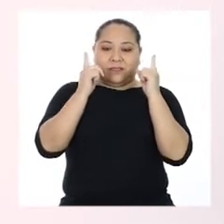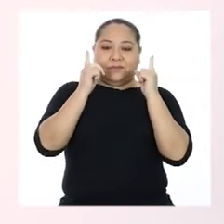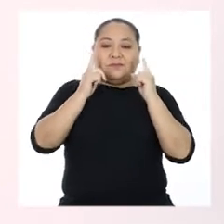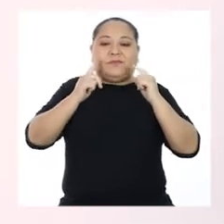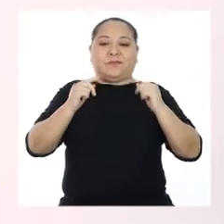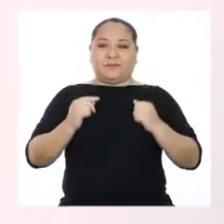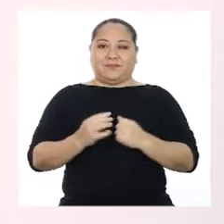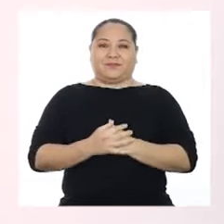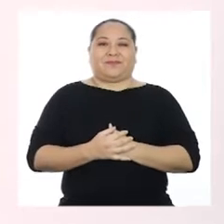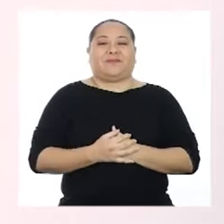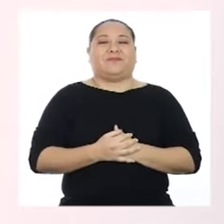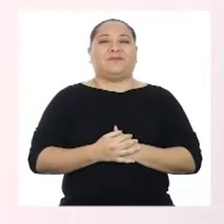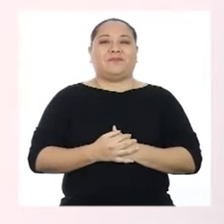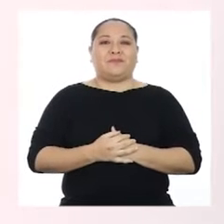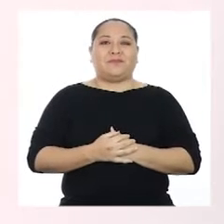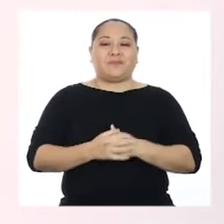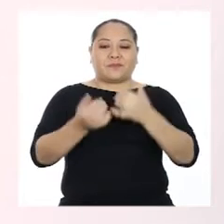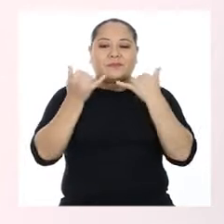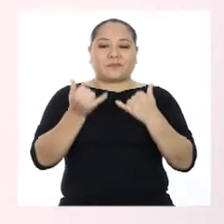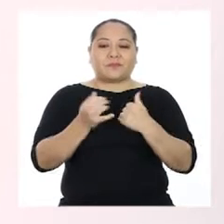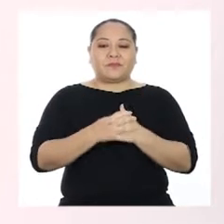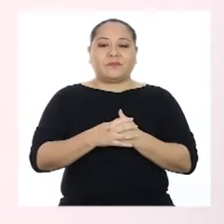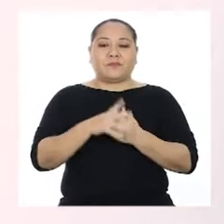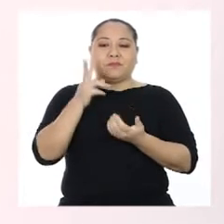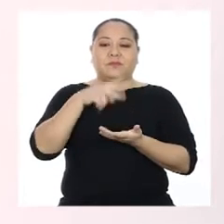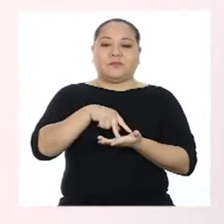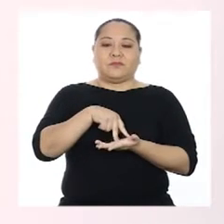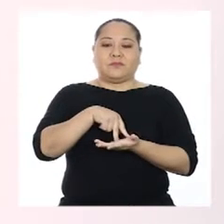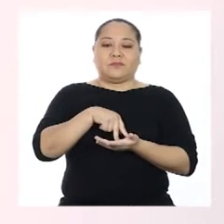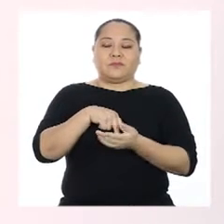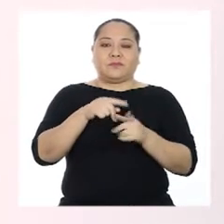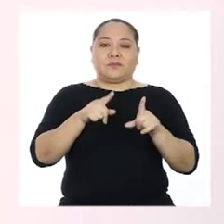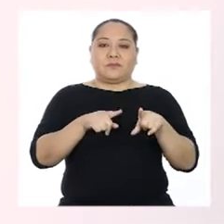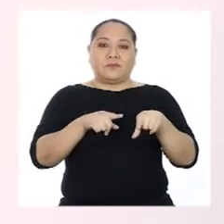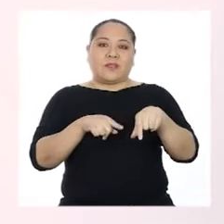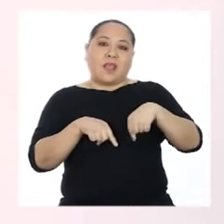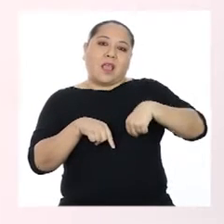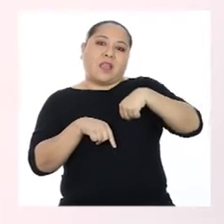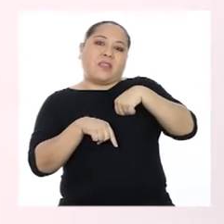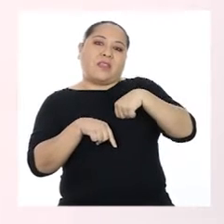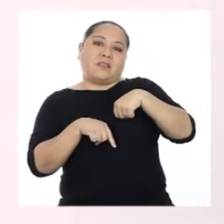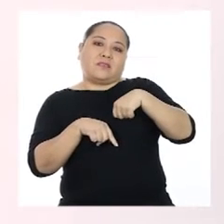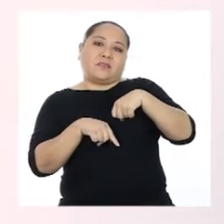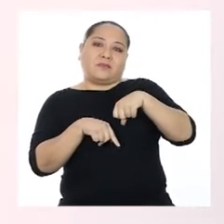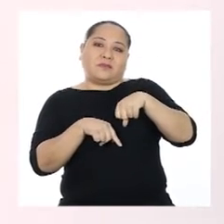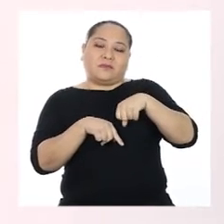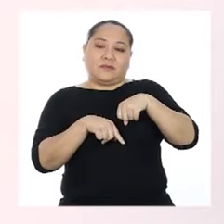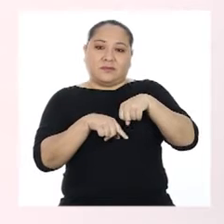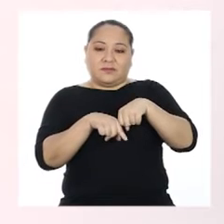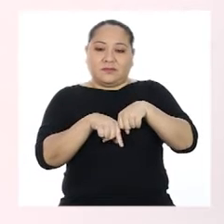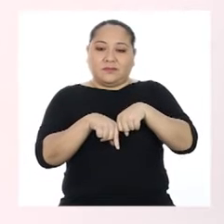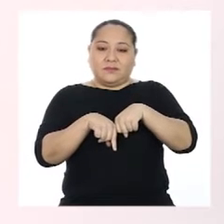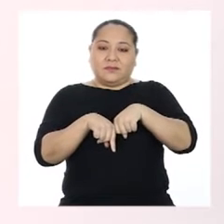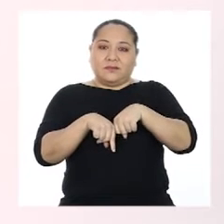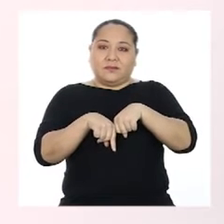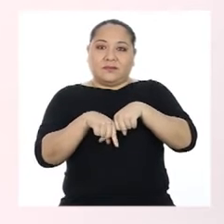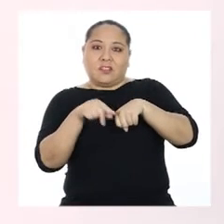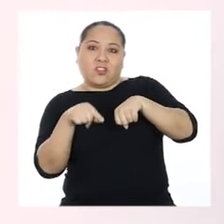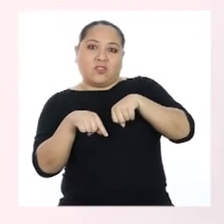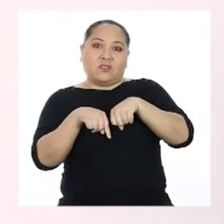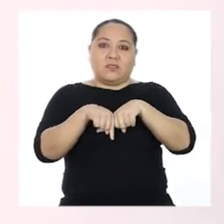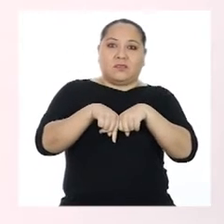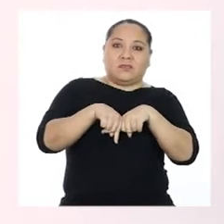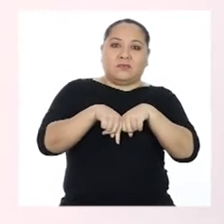arriba. Eso es. Ahora, equilibrio. Llevamos la pierna hacia atrás. Vamos. Sin